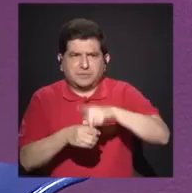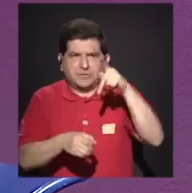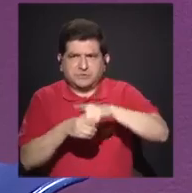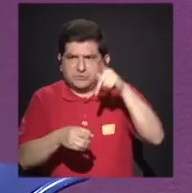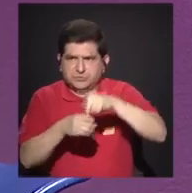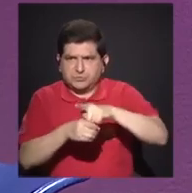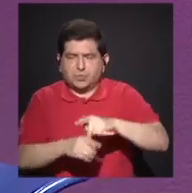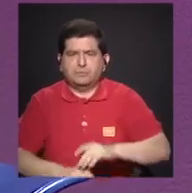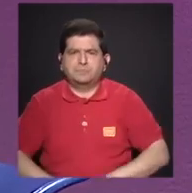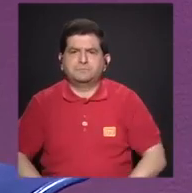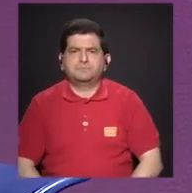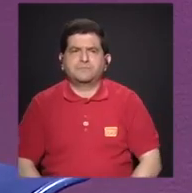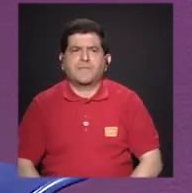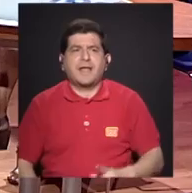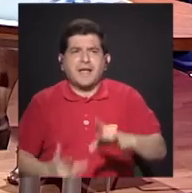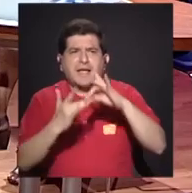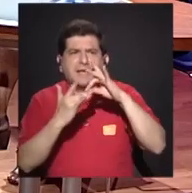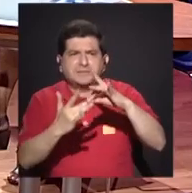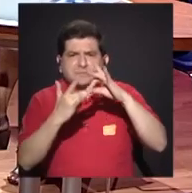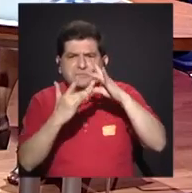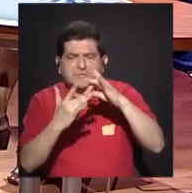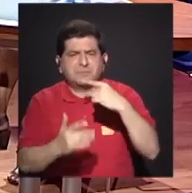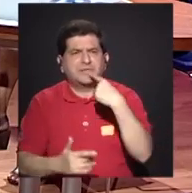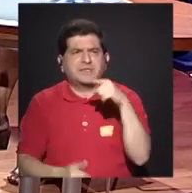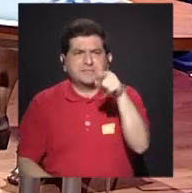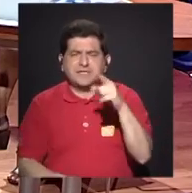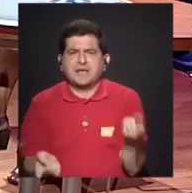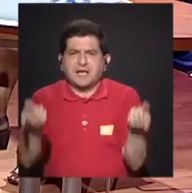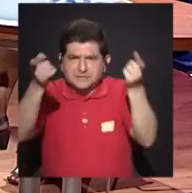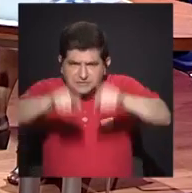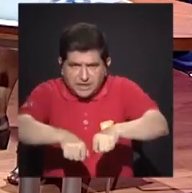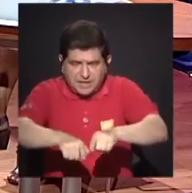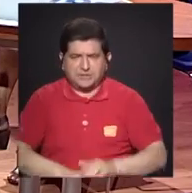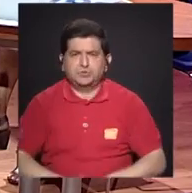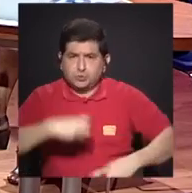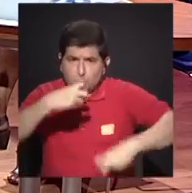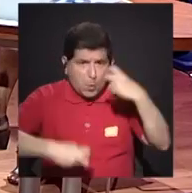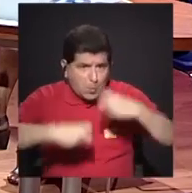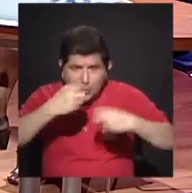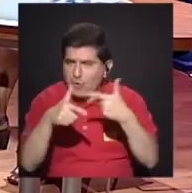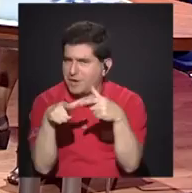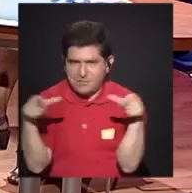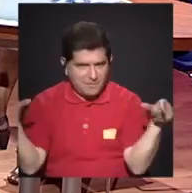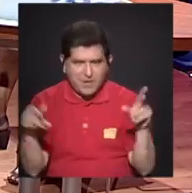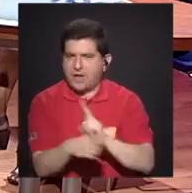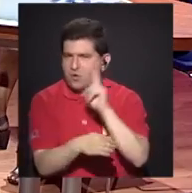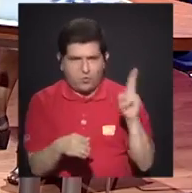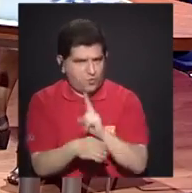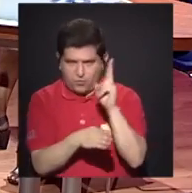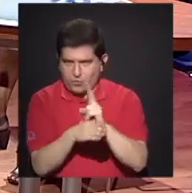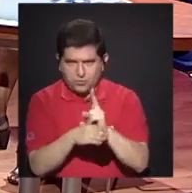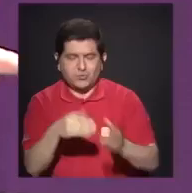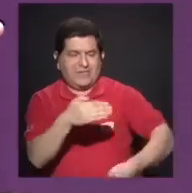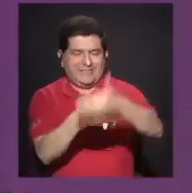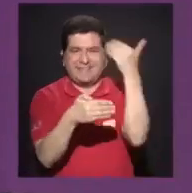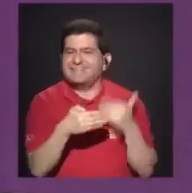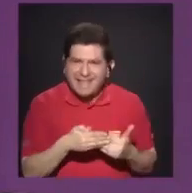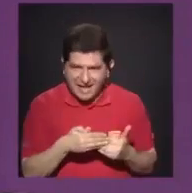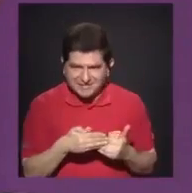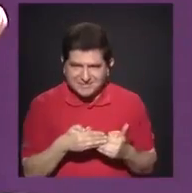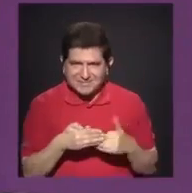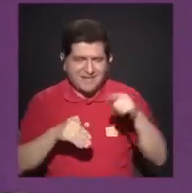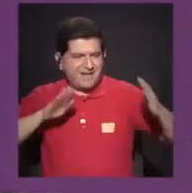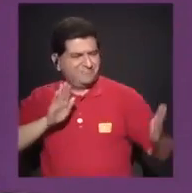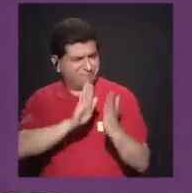también. Y sobre todo puntualizar que lo que hay allí, el problema no es el lenguaje y el uso del lenguaje, sino lo que está detrás, ¿verdad?